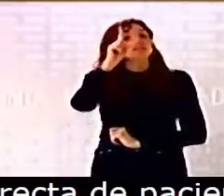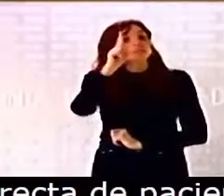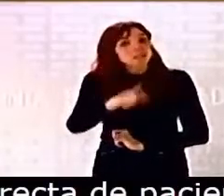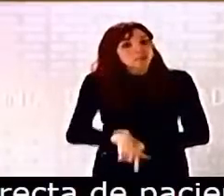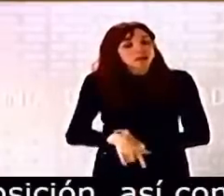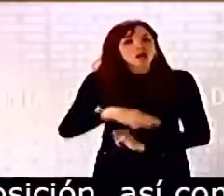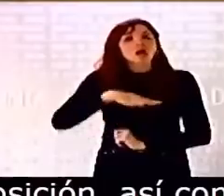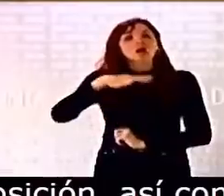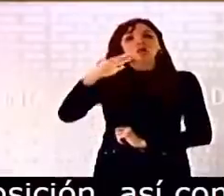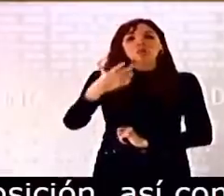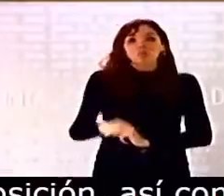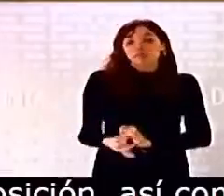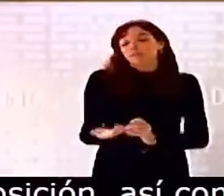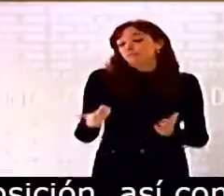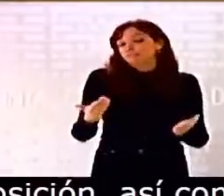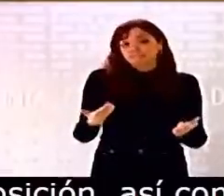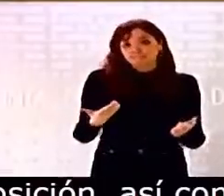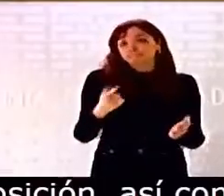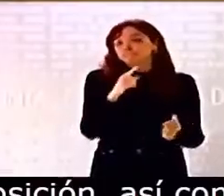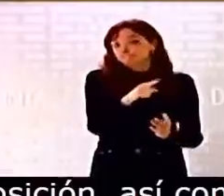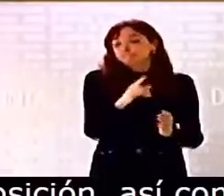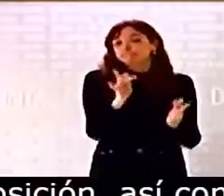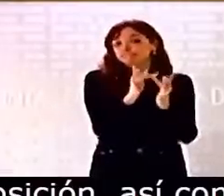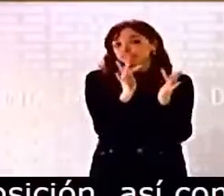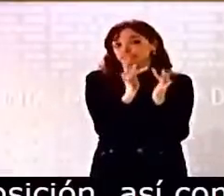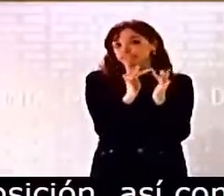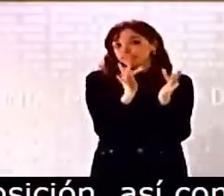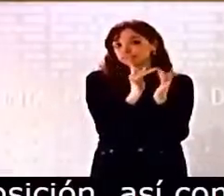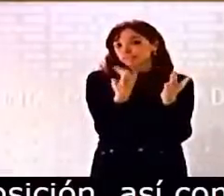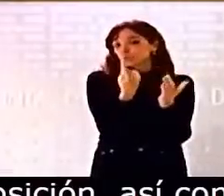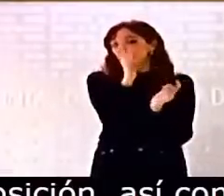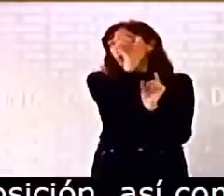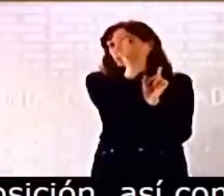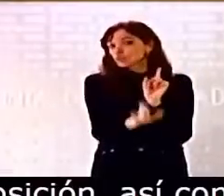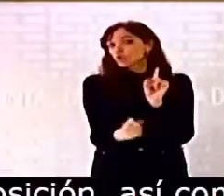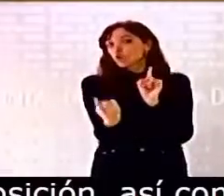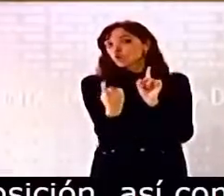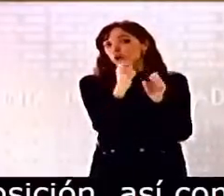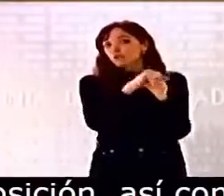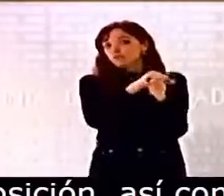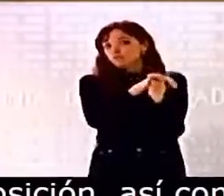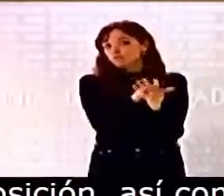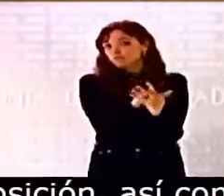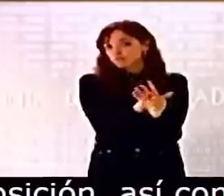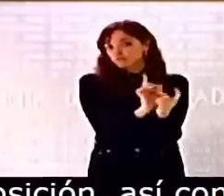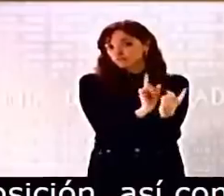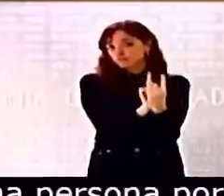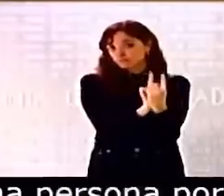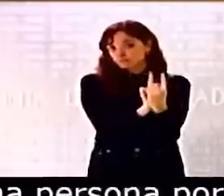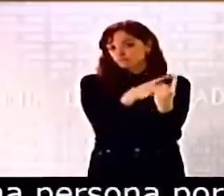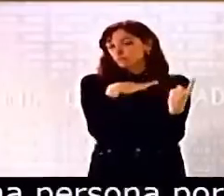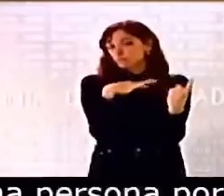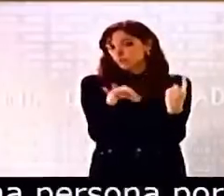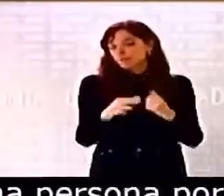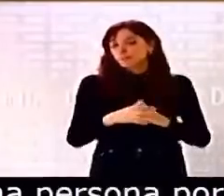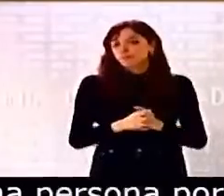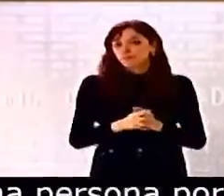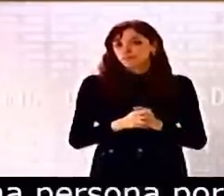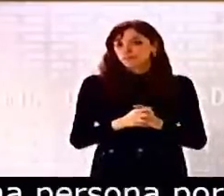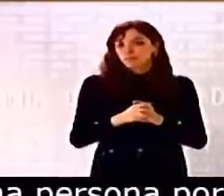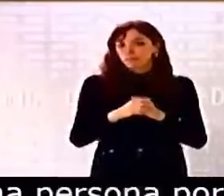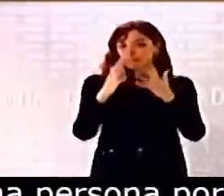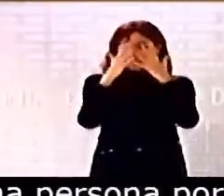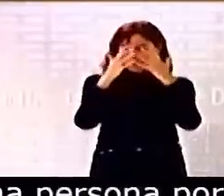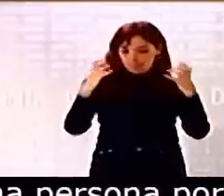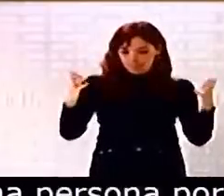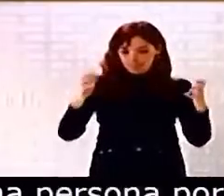tener mayor probabilidad de tener contacto con una persona por infección con SARS-CoV-2. Y a continuación se